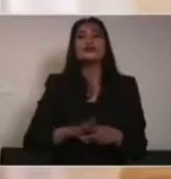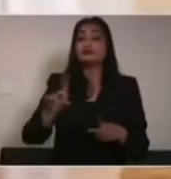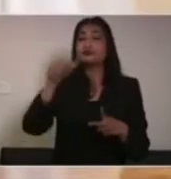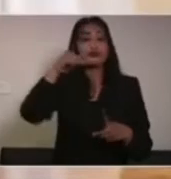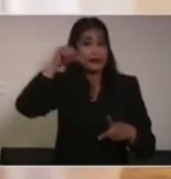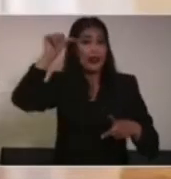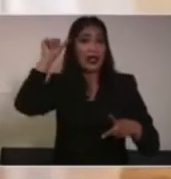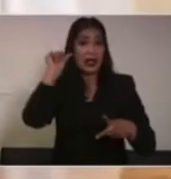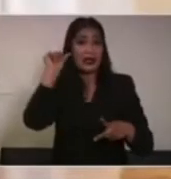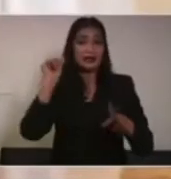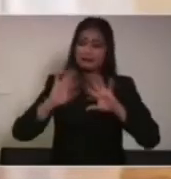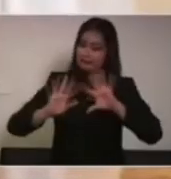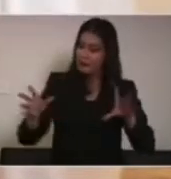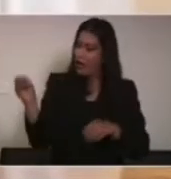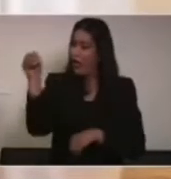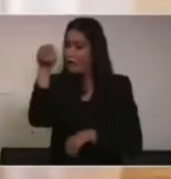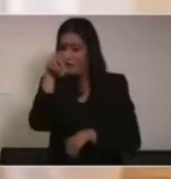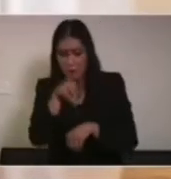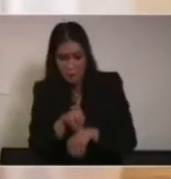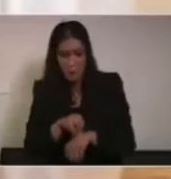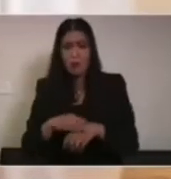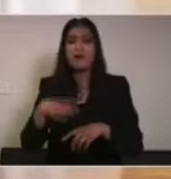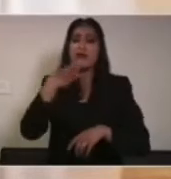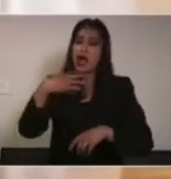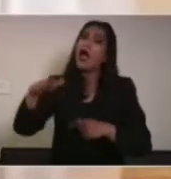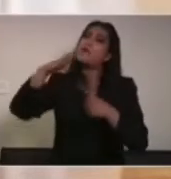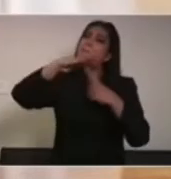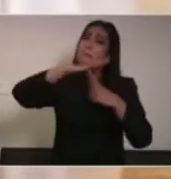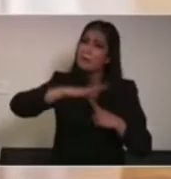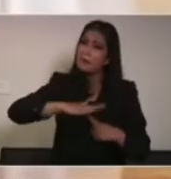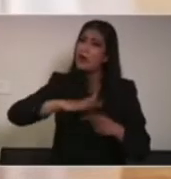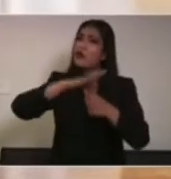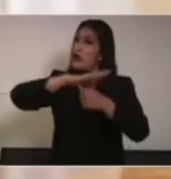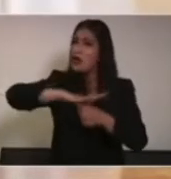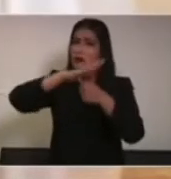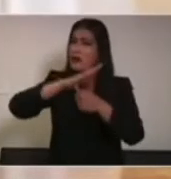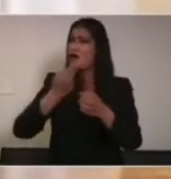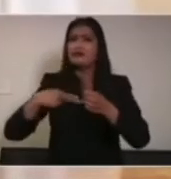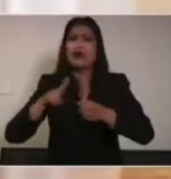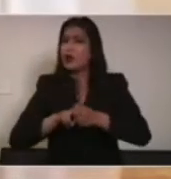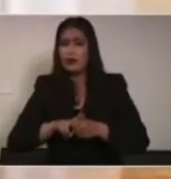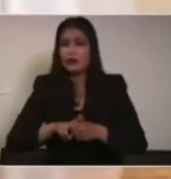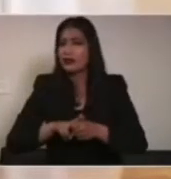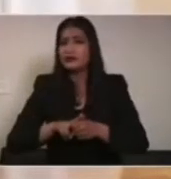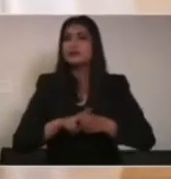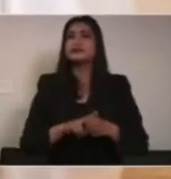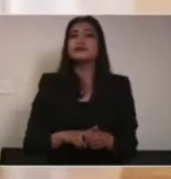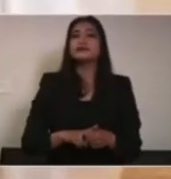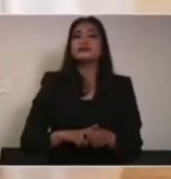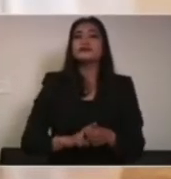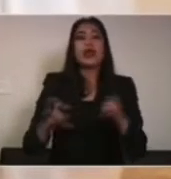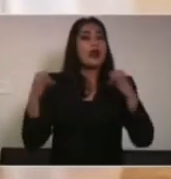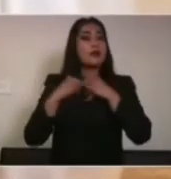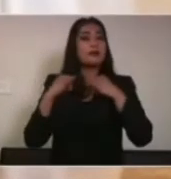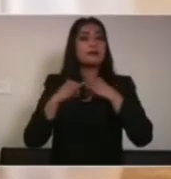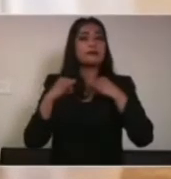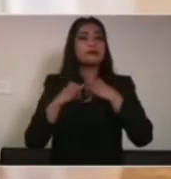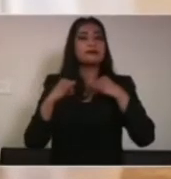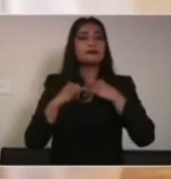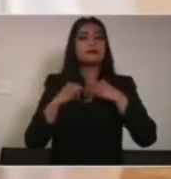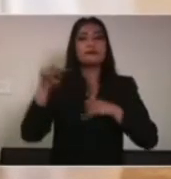hasta lo esta mesa que es una mesa normal de instituciones